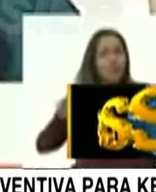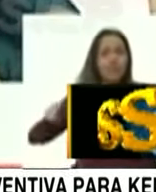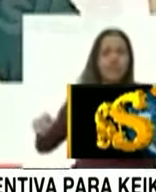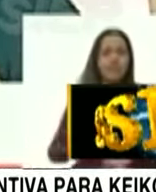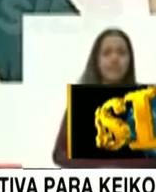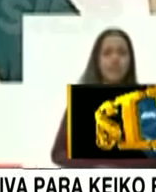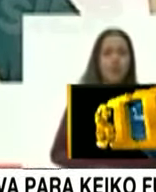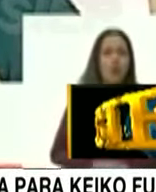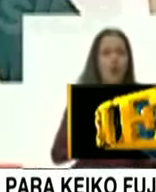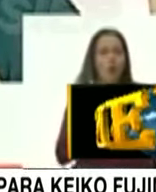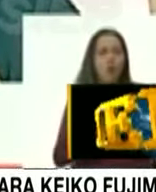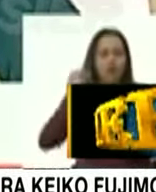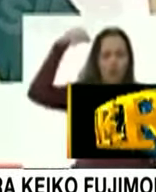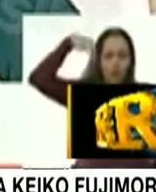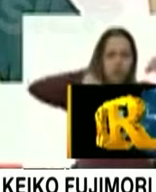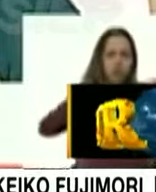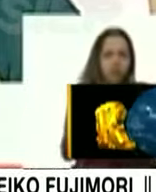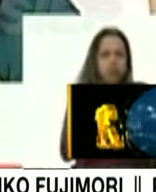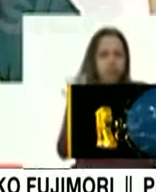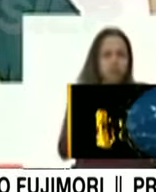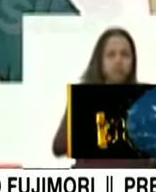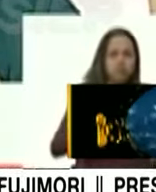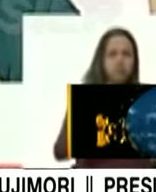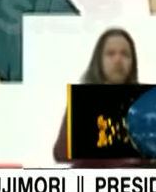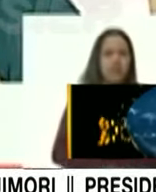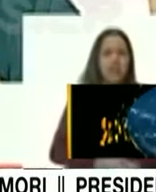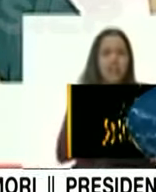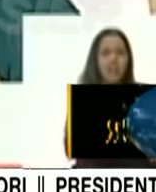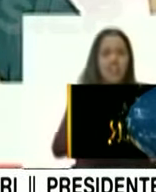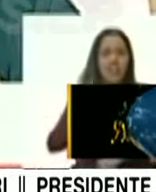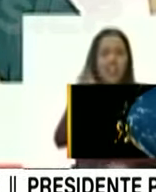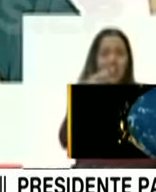¿Cuántos misiles y bombardeos contra la Franja de Gaza hay que soportar?